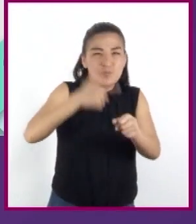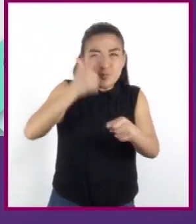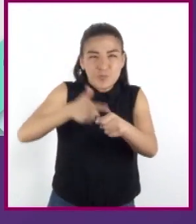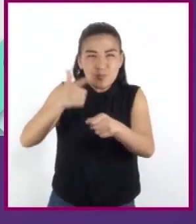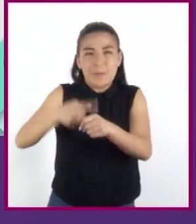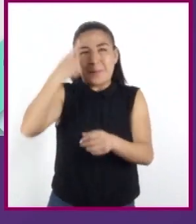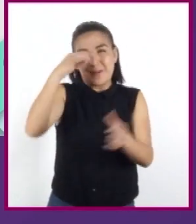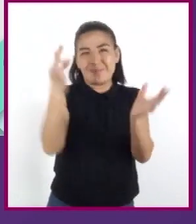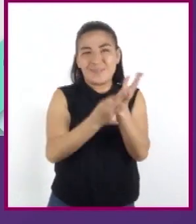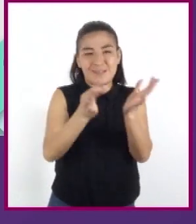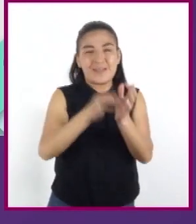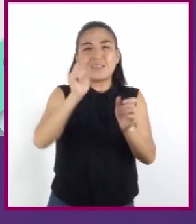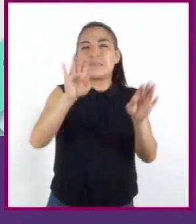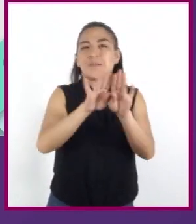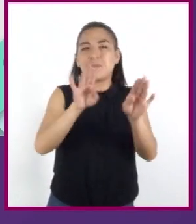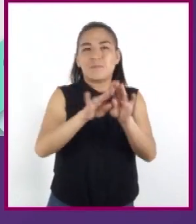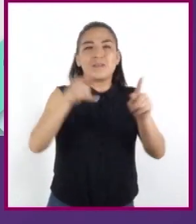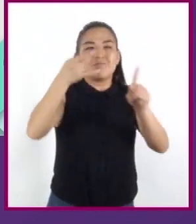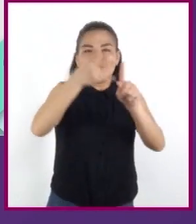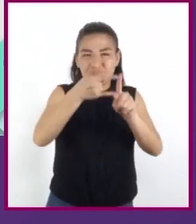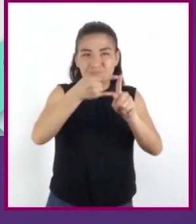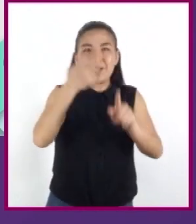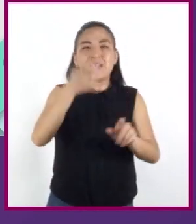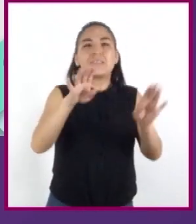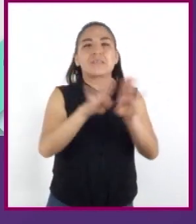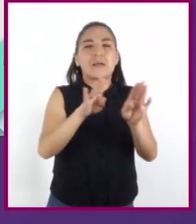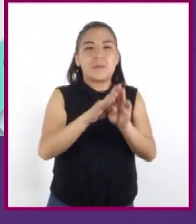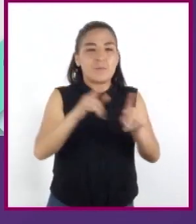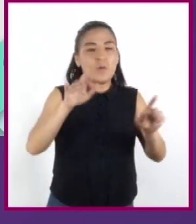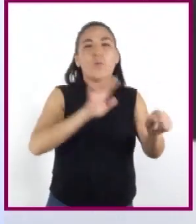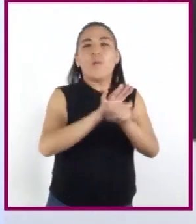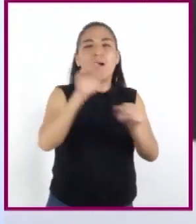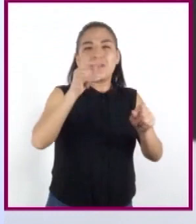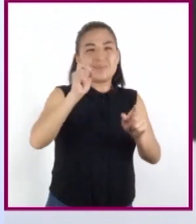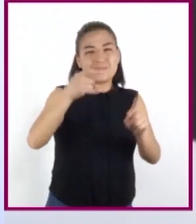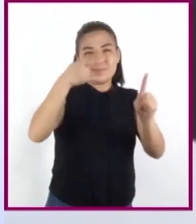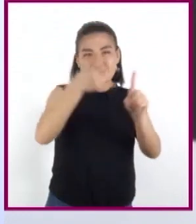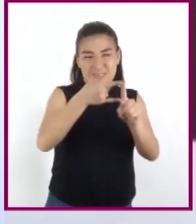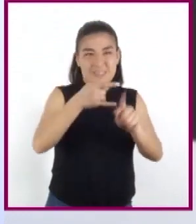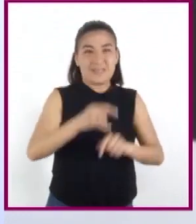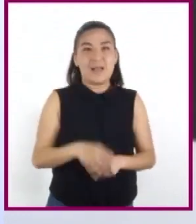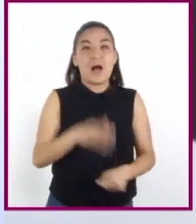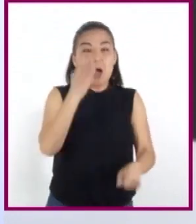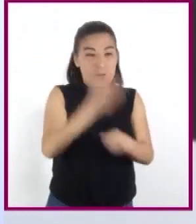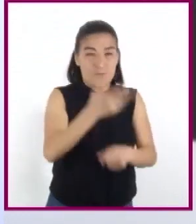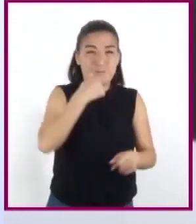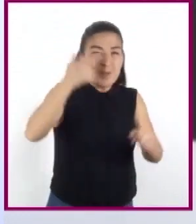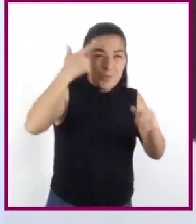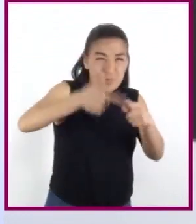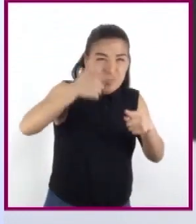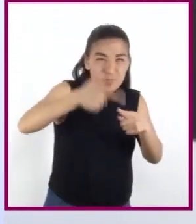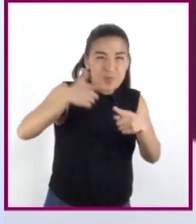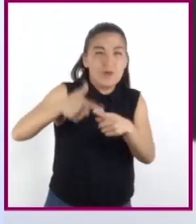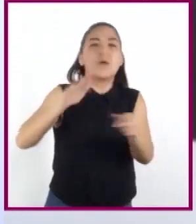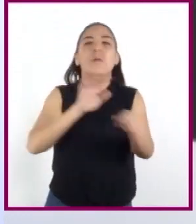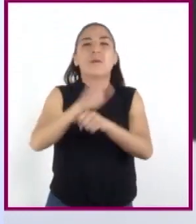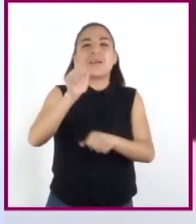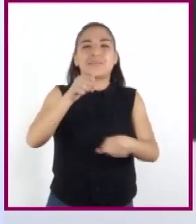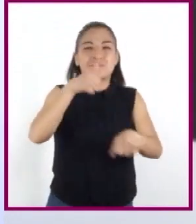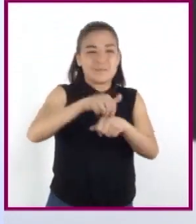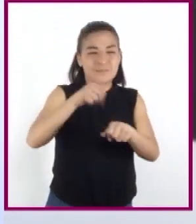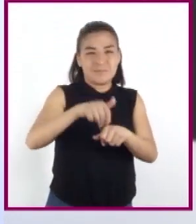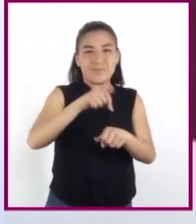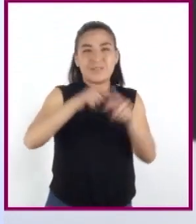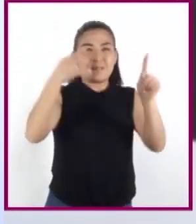láminas rectangulares, pero su materia prima son láminas cuadradas. El herrero modificará una de las láminas cuadradas de